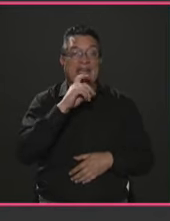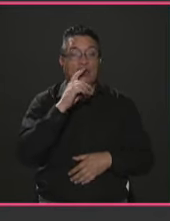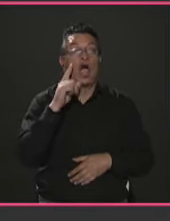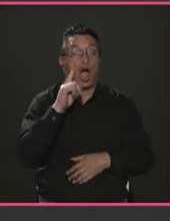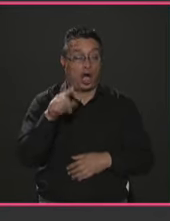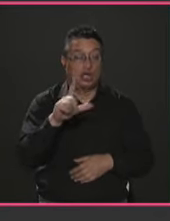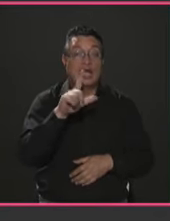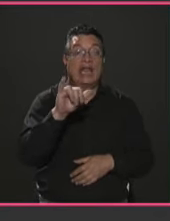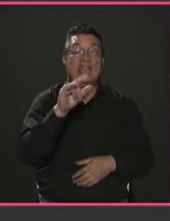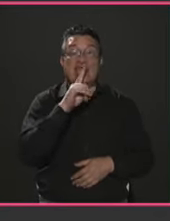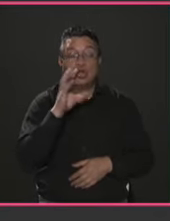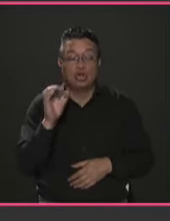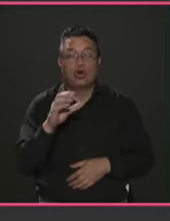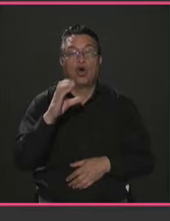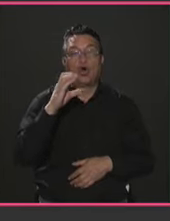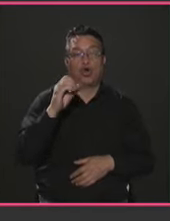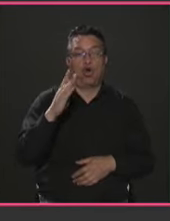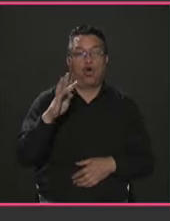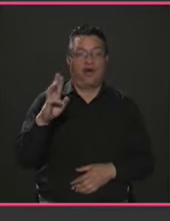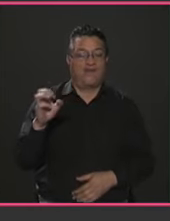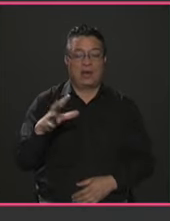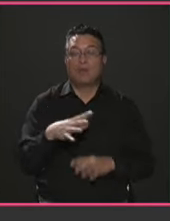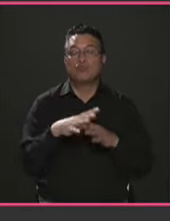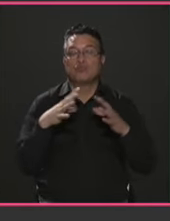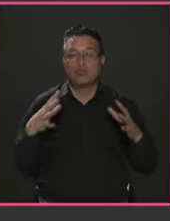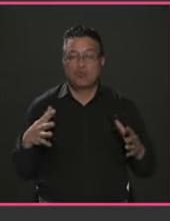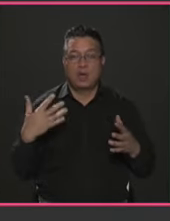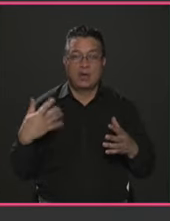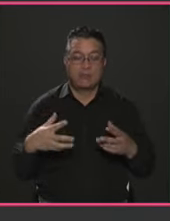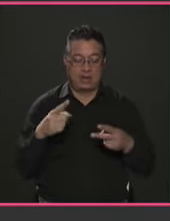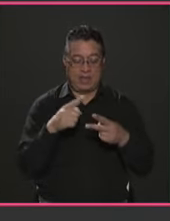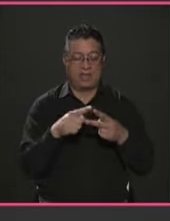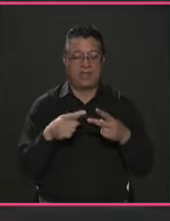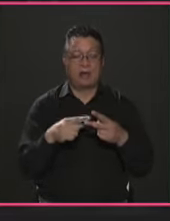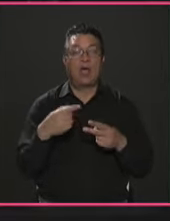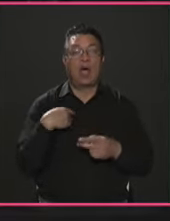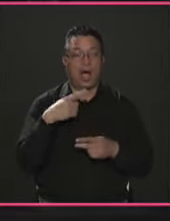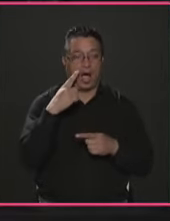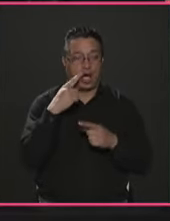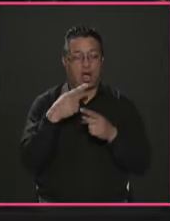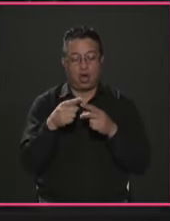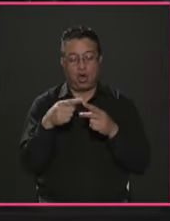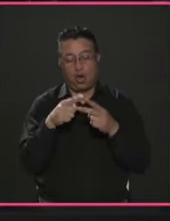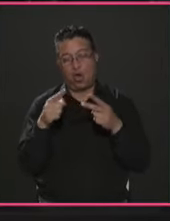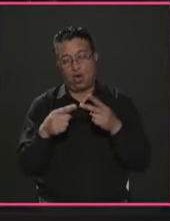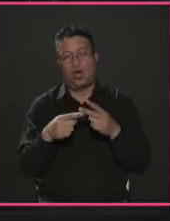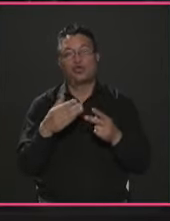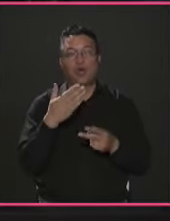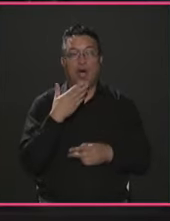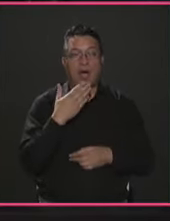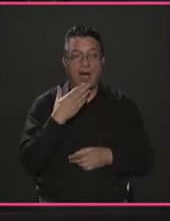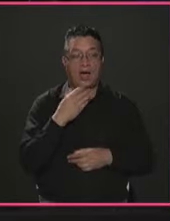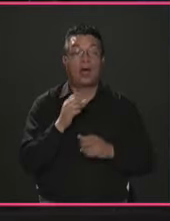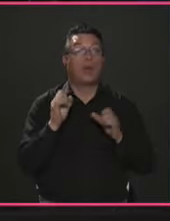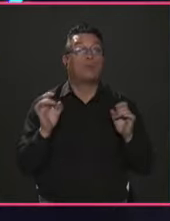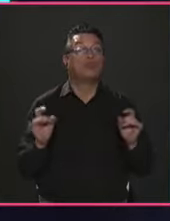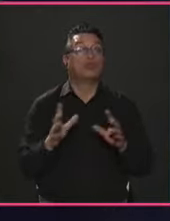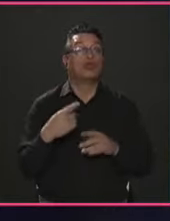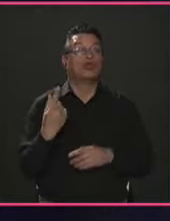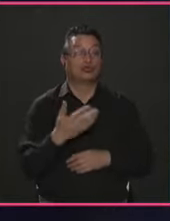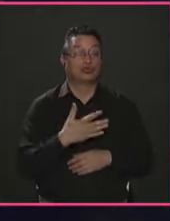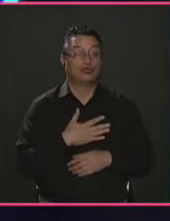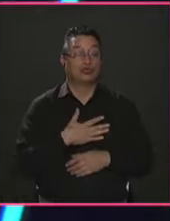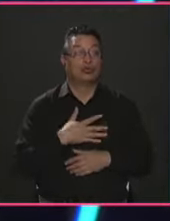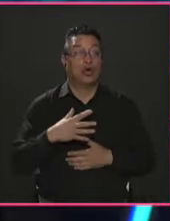litio cobre muy importante Pero además tenemos otro fenómeno si logramos nos vamos